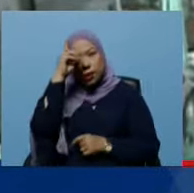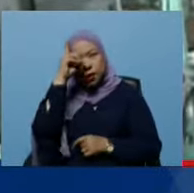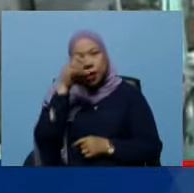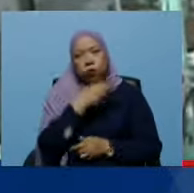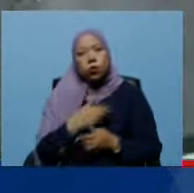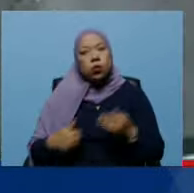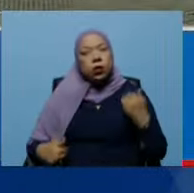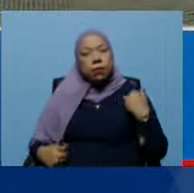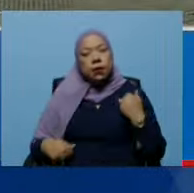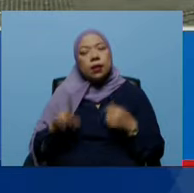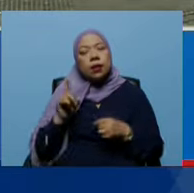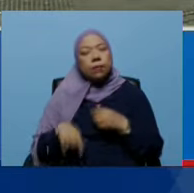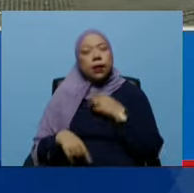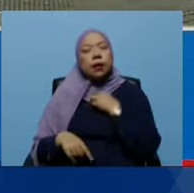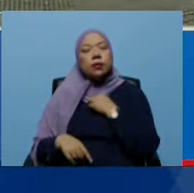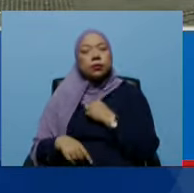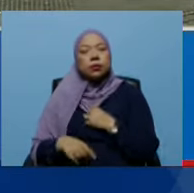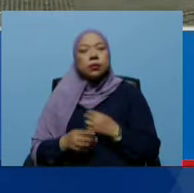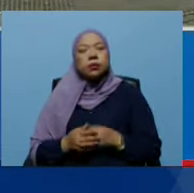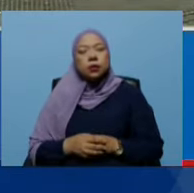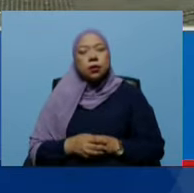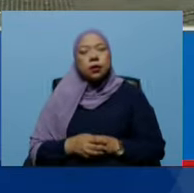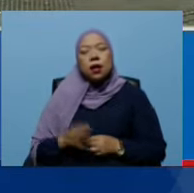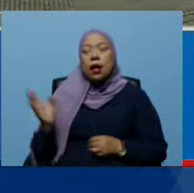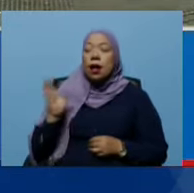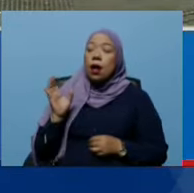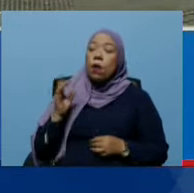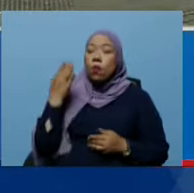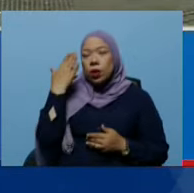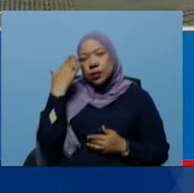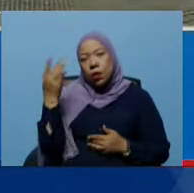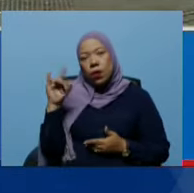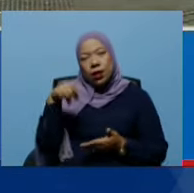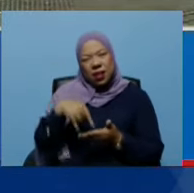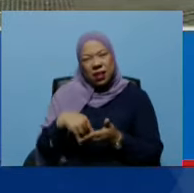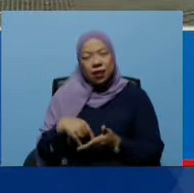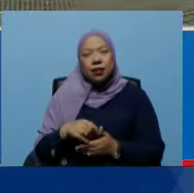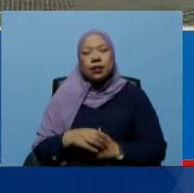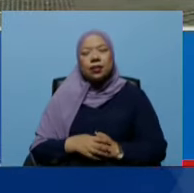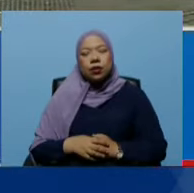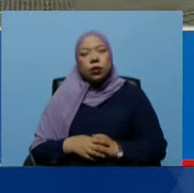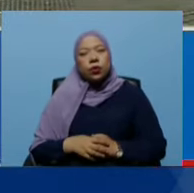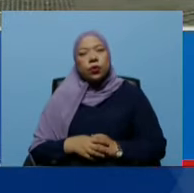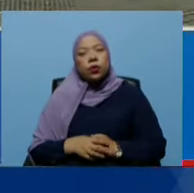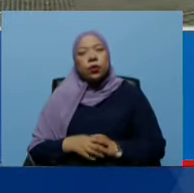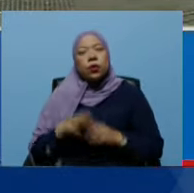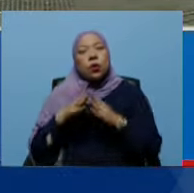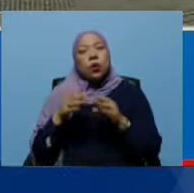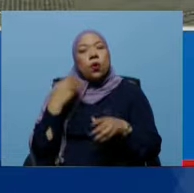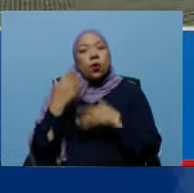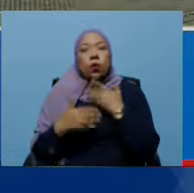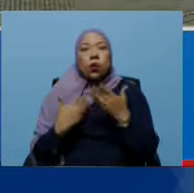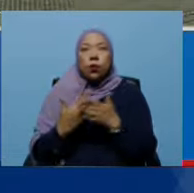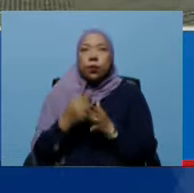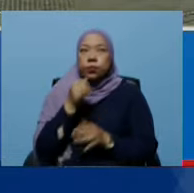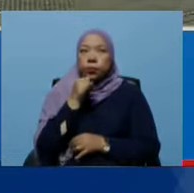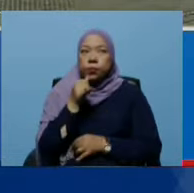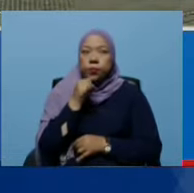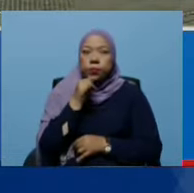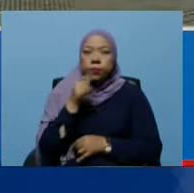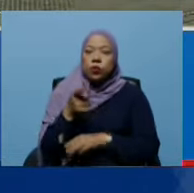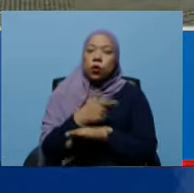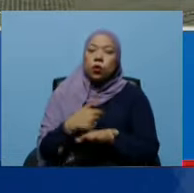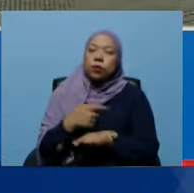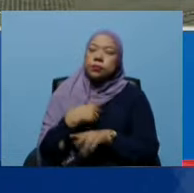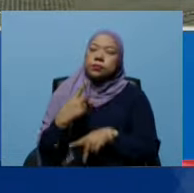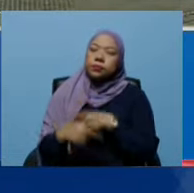vicepresidenta Delcy Rodríguez, a quien saludamos desde aquí de Carabobo, y a todos los niveles del alto